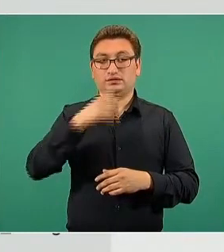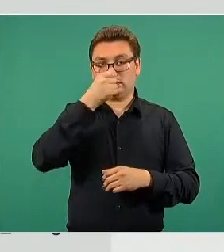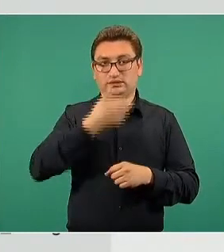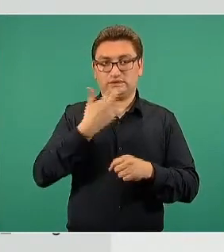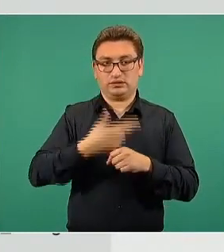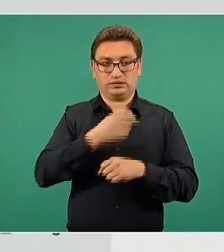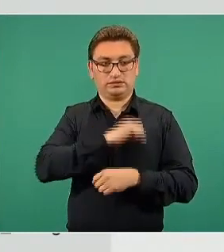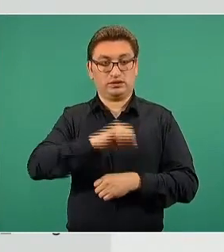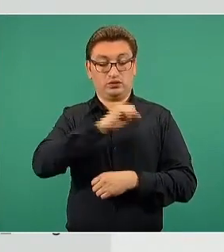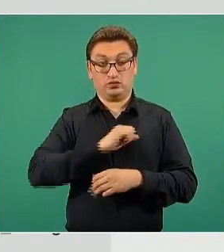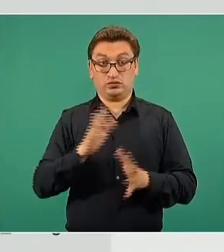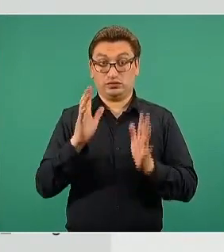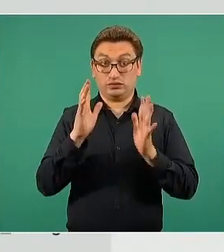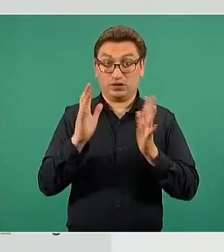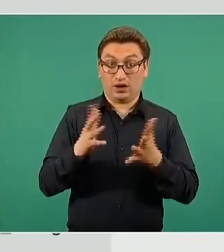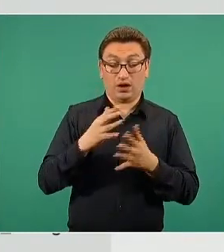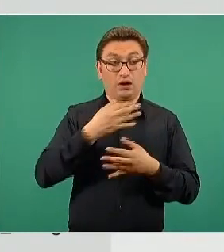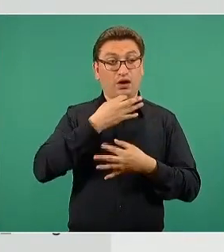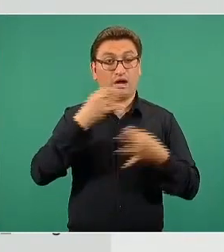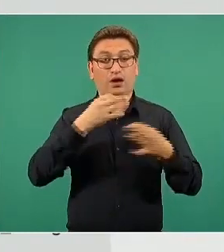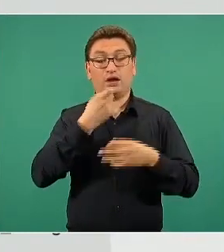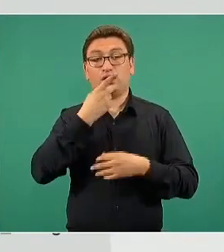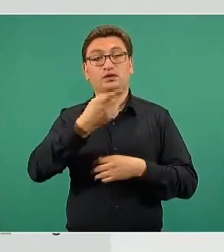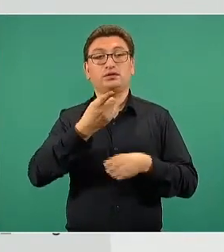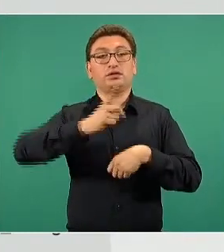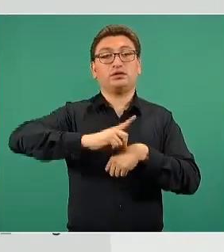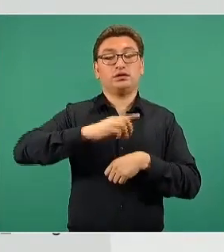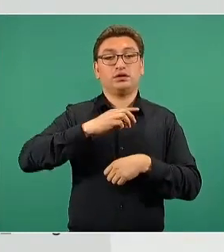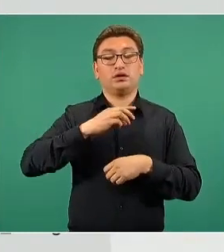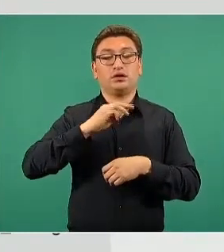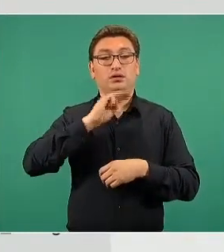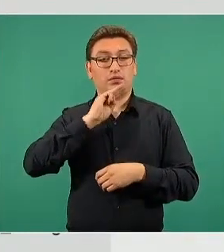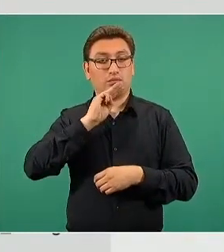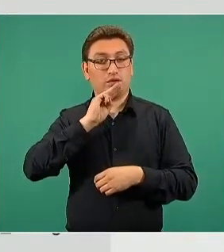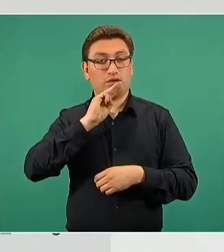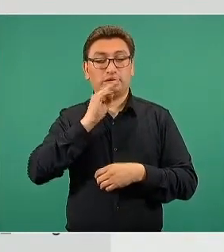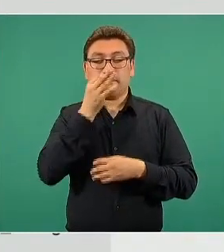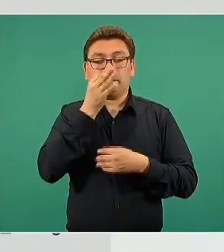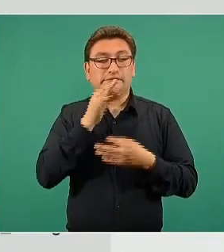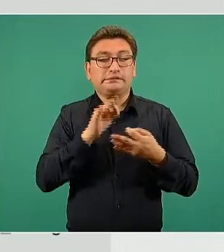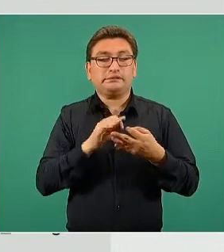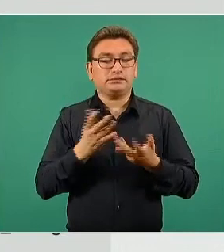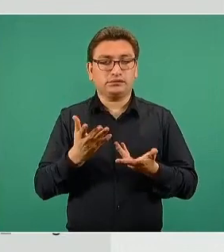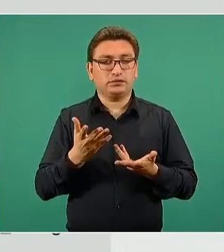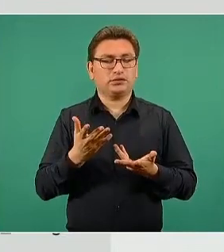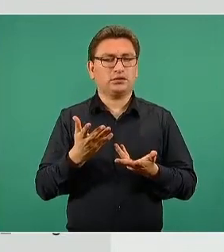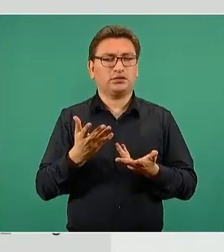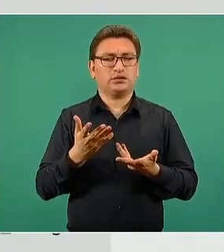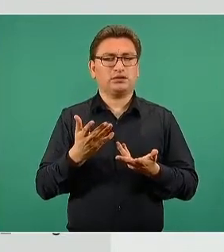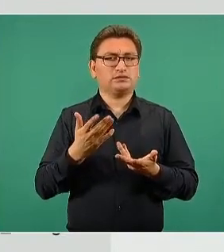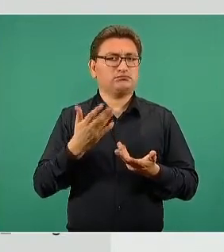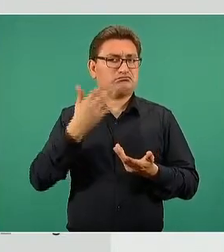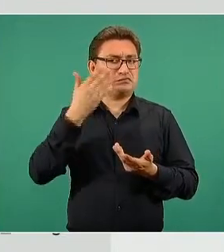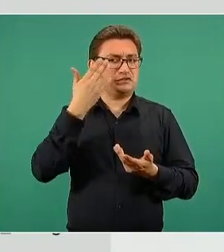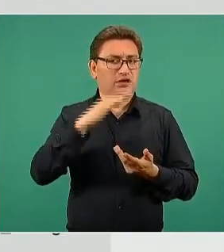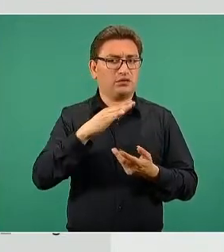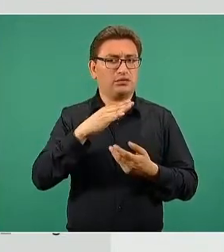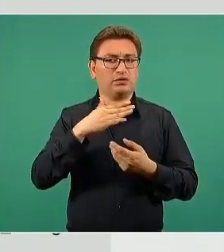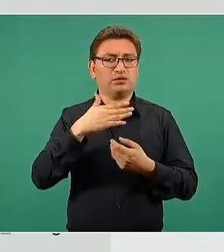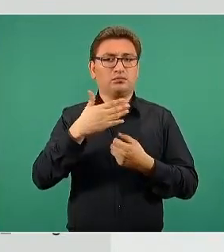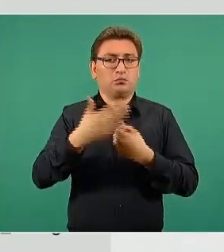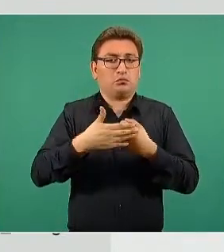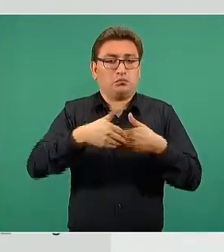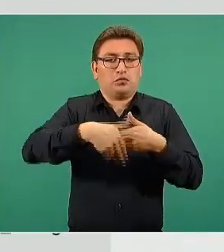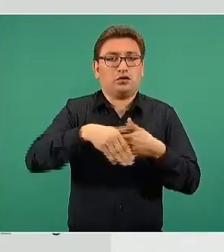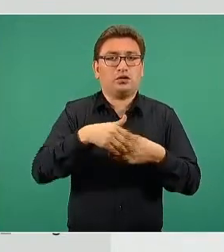posicionamiento o un mensaje pues sobre el Día de las Madres, que ya está muy próximo. Saber un poco cuáles serían los